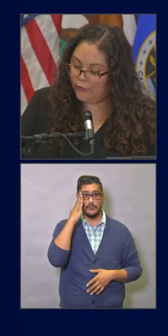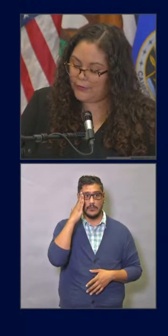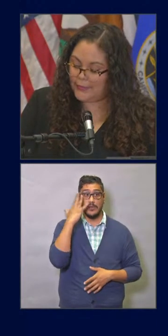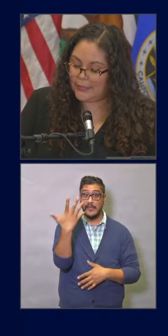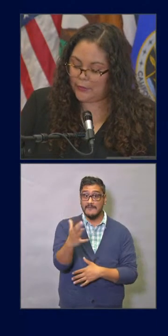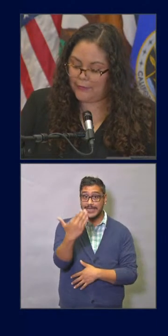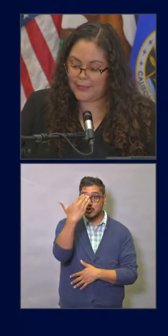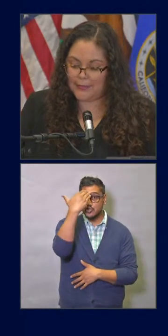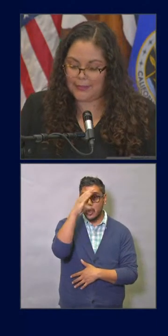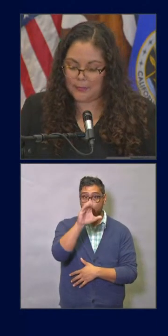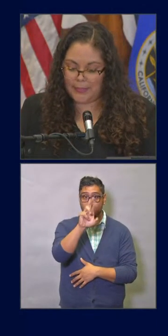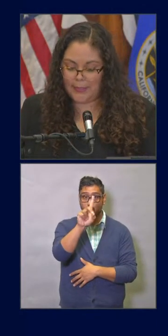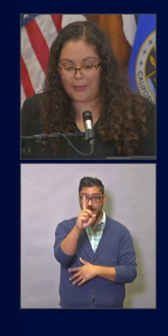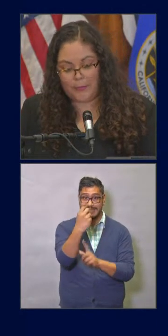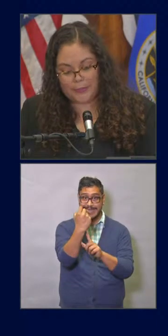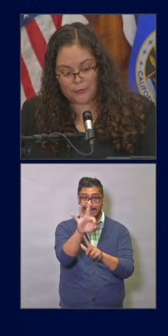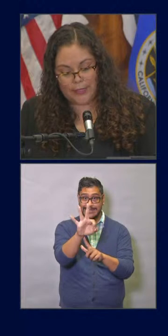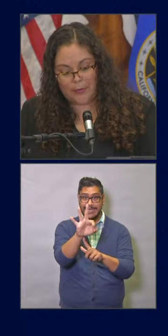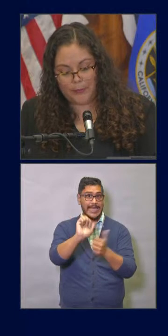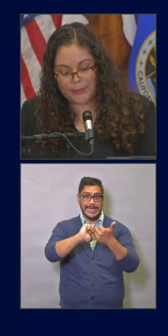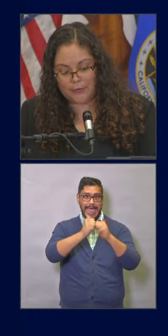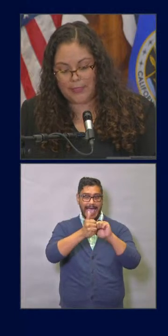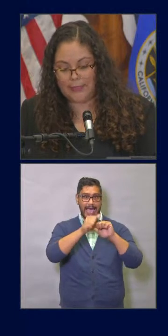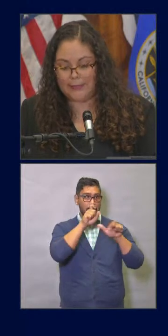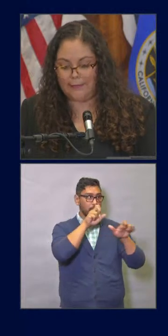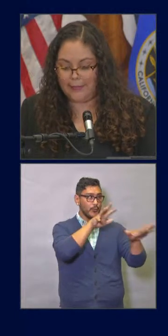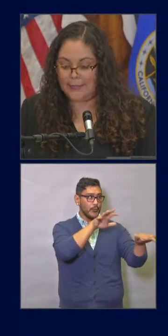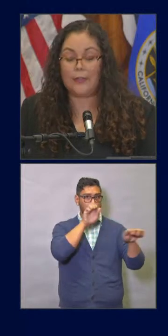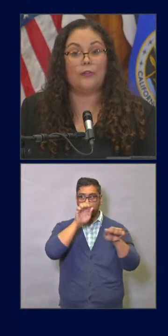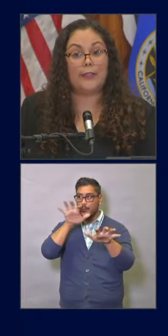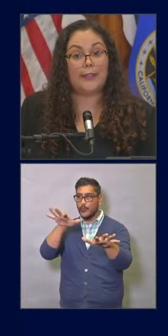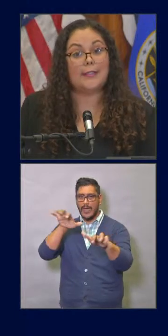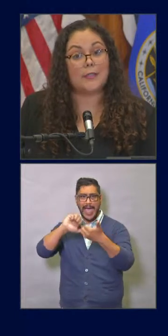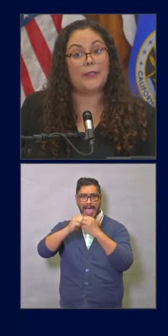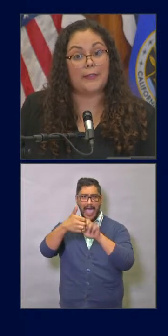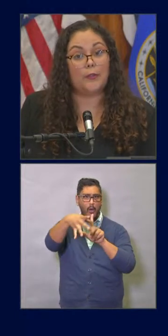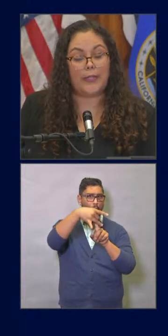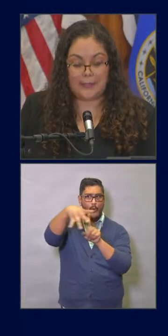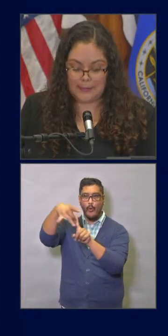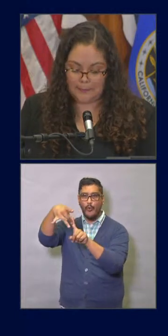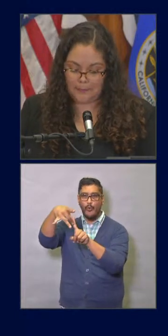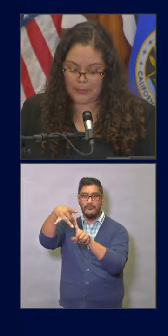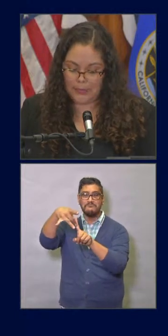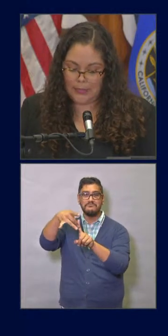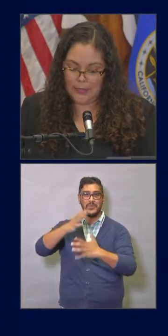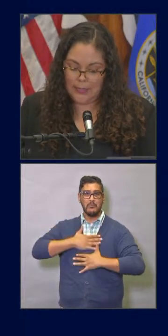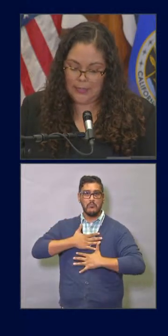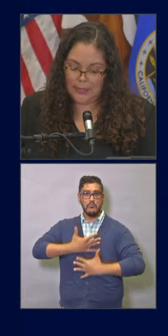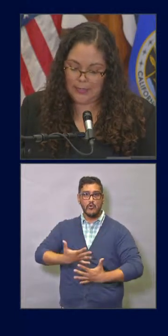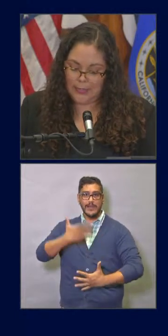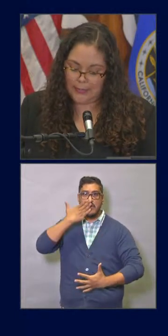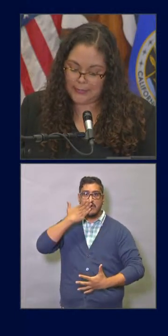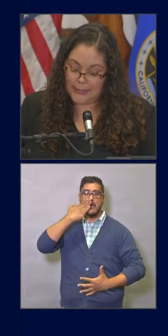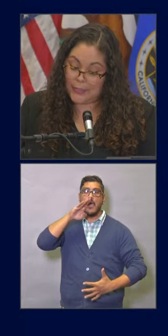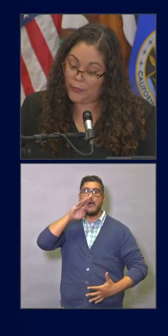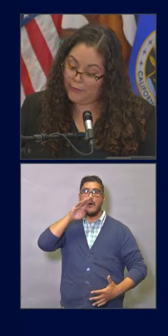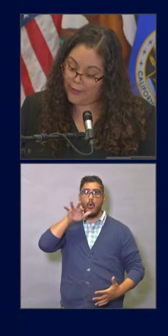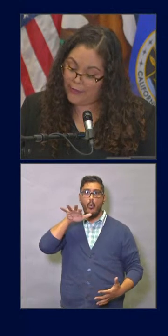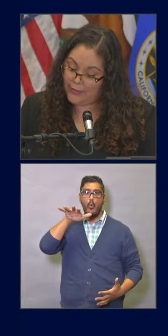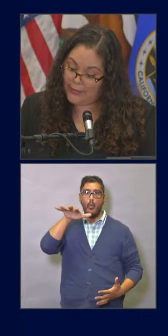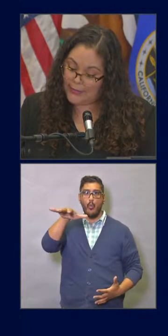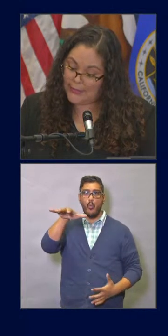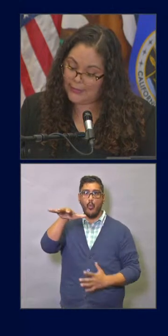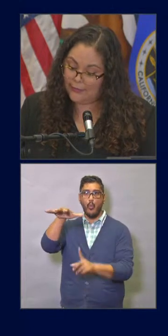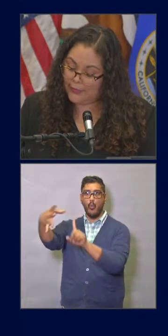Sabemos que COVID-19 se transmite de persona a persona a través de gotitas respiratorias. Existe